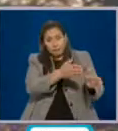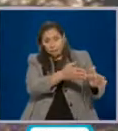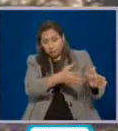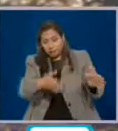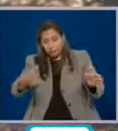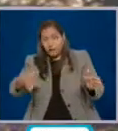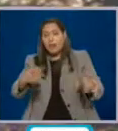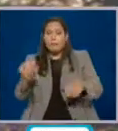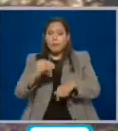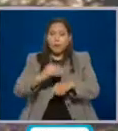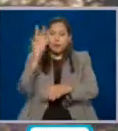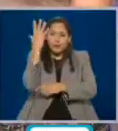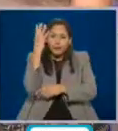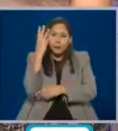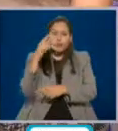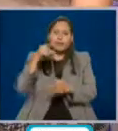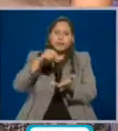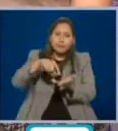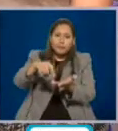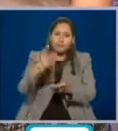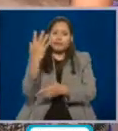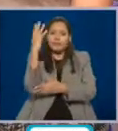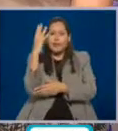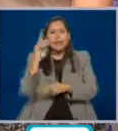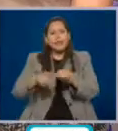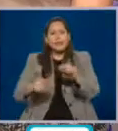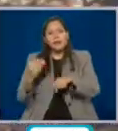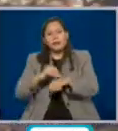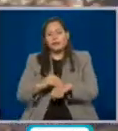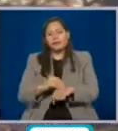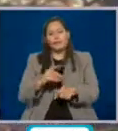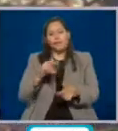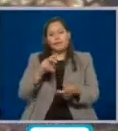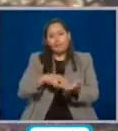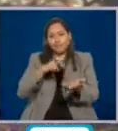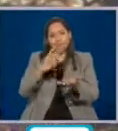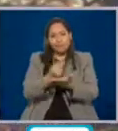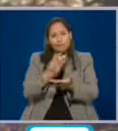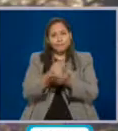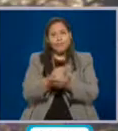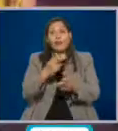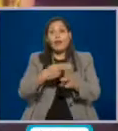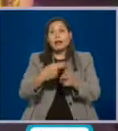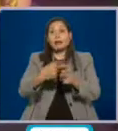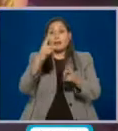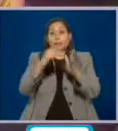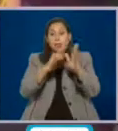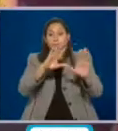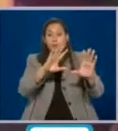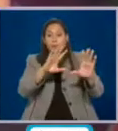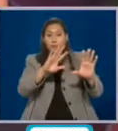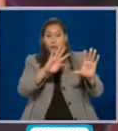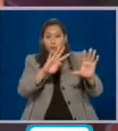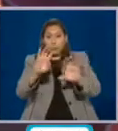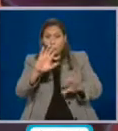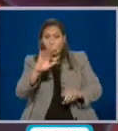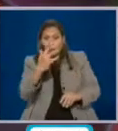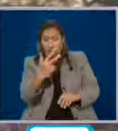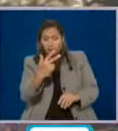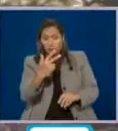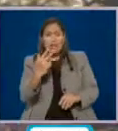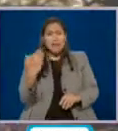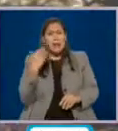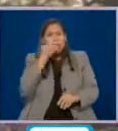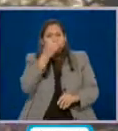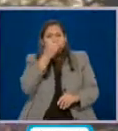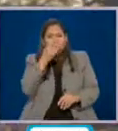puesto árboles, le habían quitado, o sea, ha sufrido muchas modificaciones y no fue hasta 1958, o sea, ni siquiera es tanto, que se le dio esta